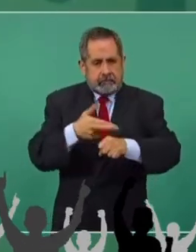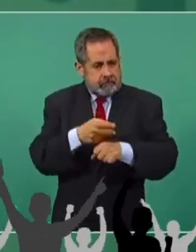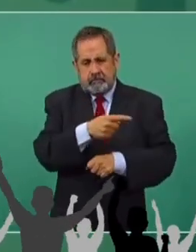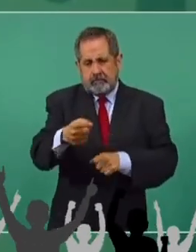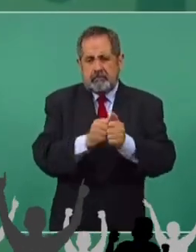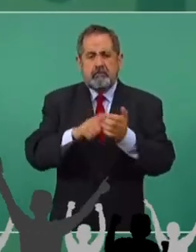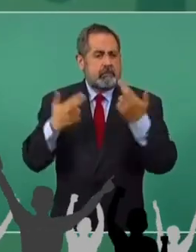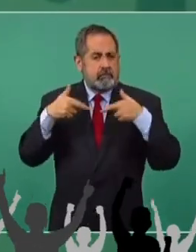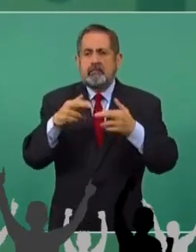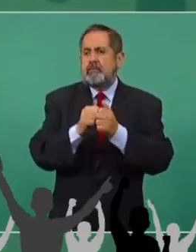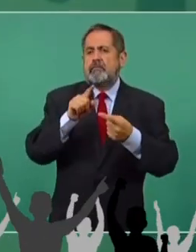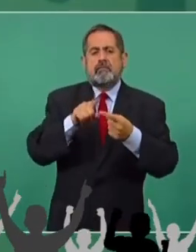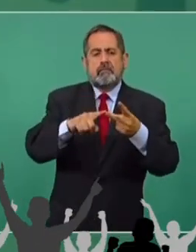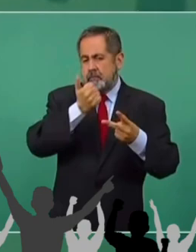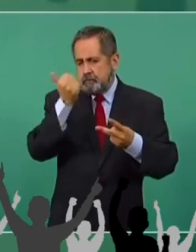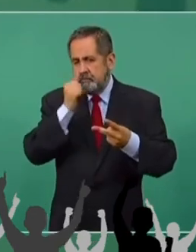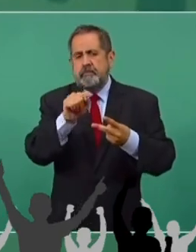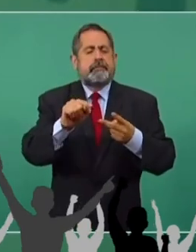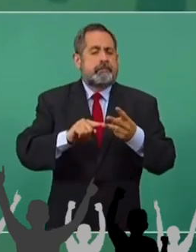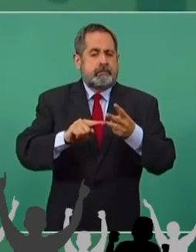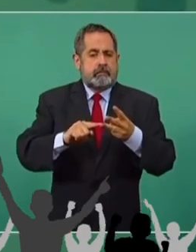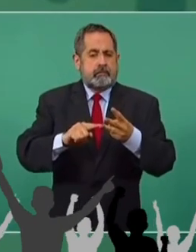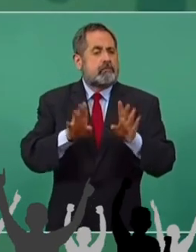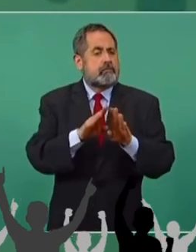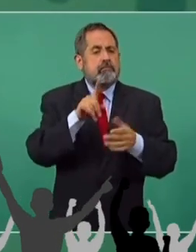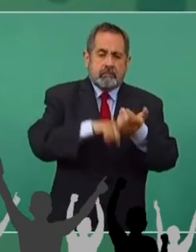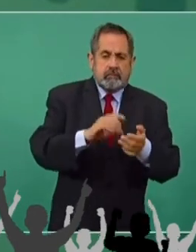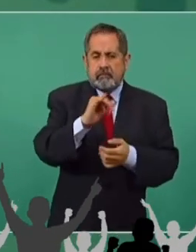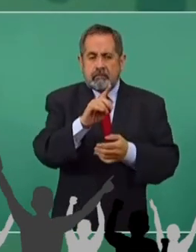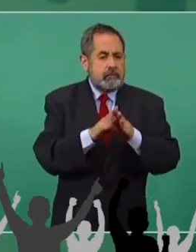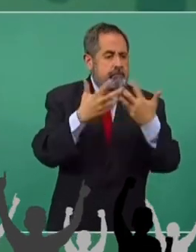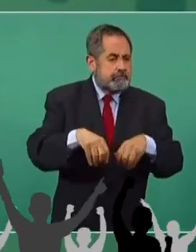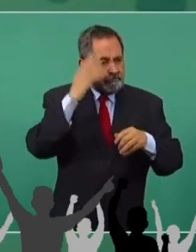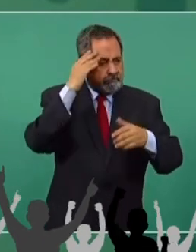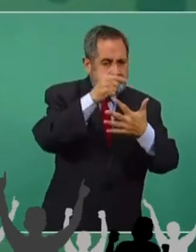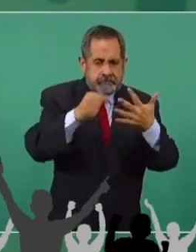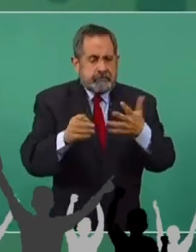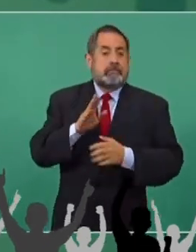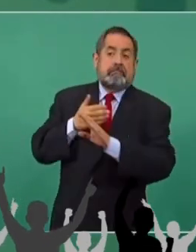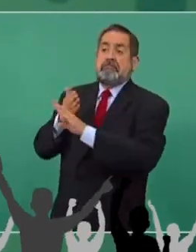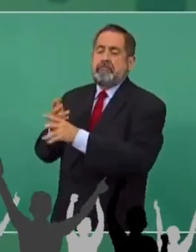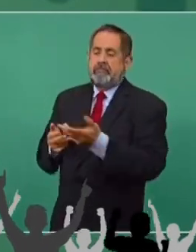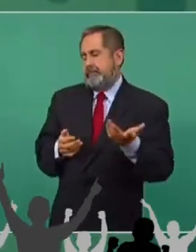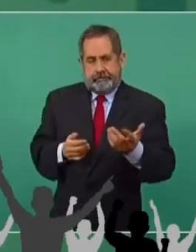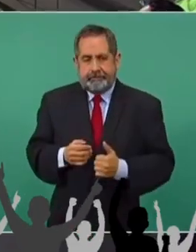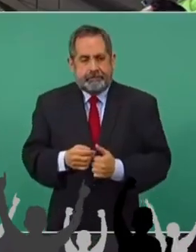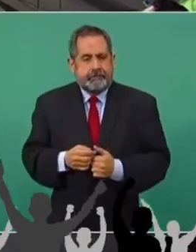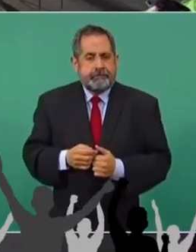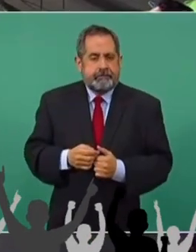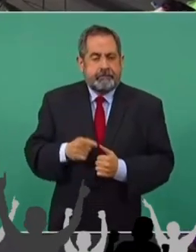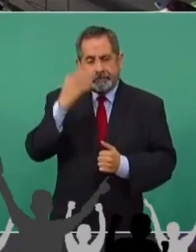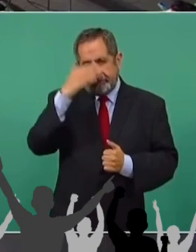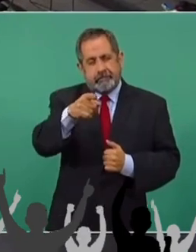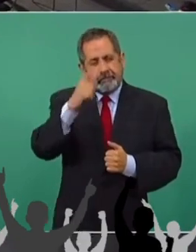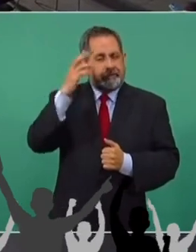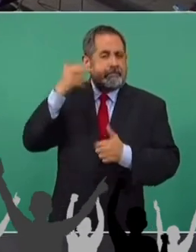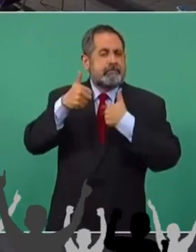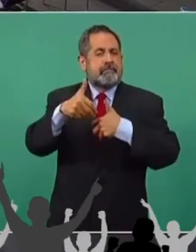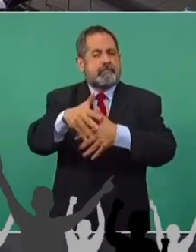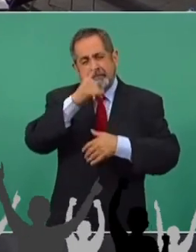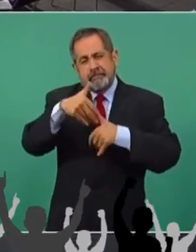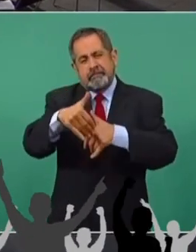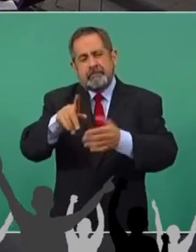con los maestros, con los alumnos, con el funcionamiento de este centro. Ya ven, cuando las